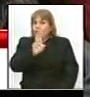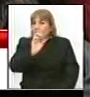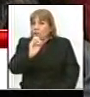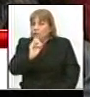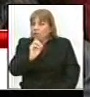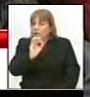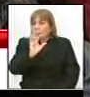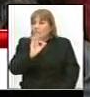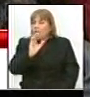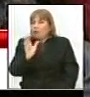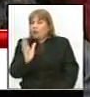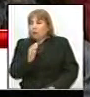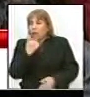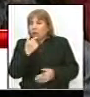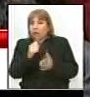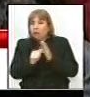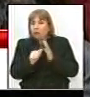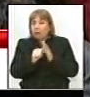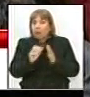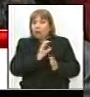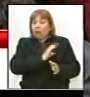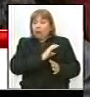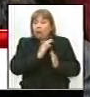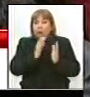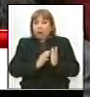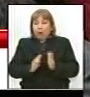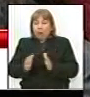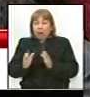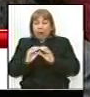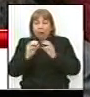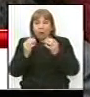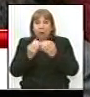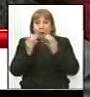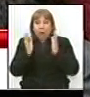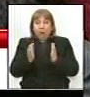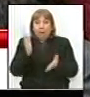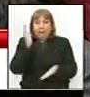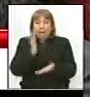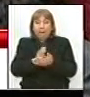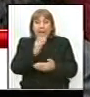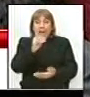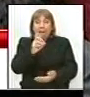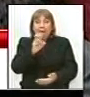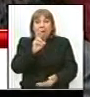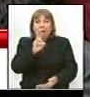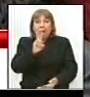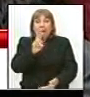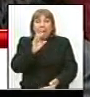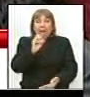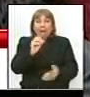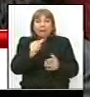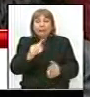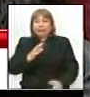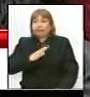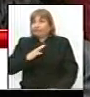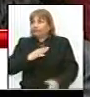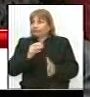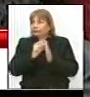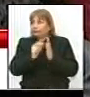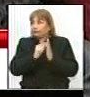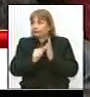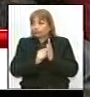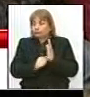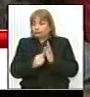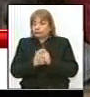95 cuando dice que las faltas disciplinarias los congresistas podemos ser sancionados a 106 días tenemos nuestro código de ética y el artículo